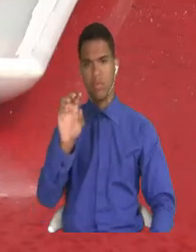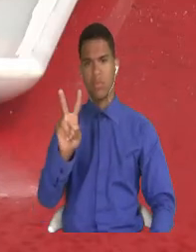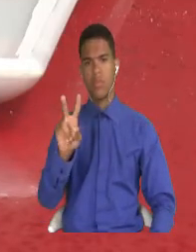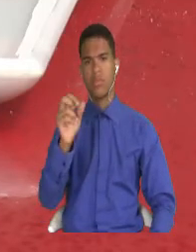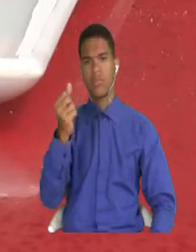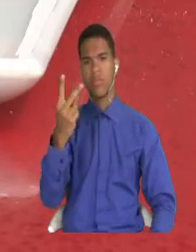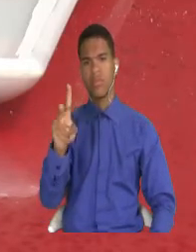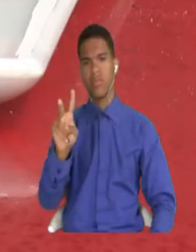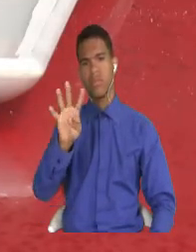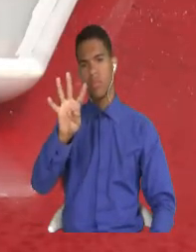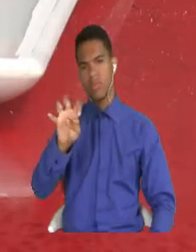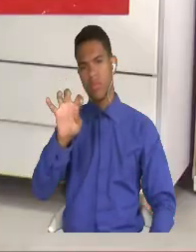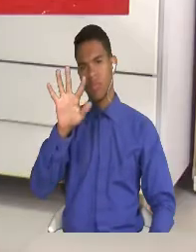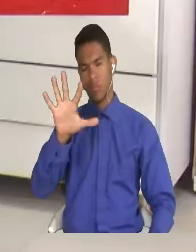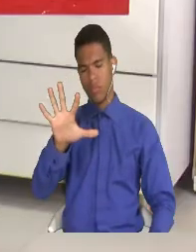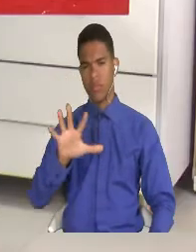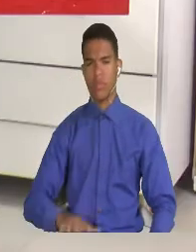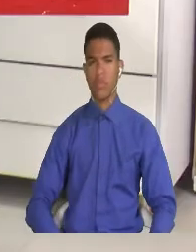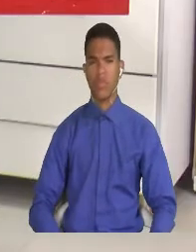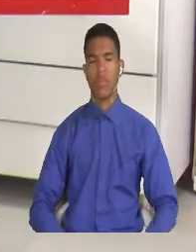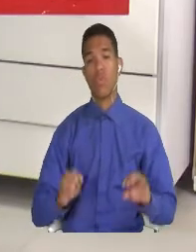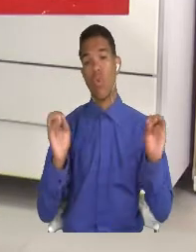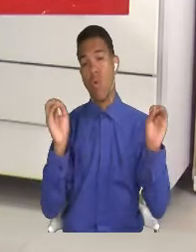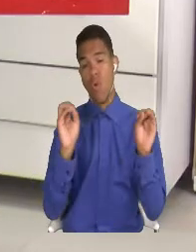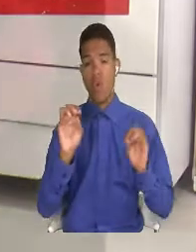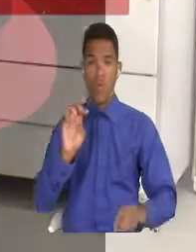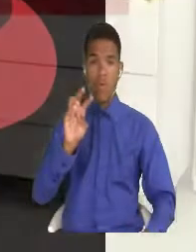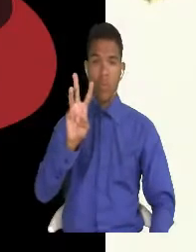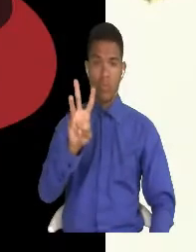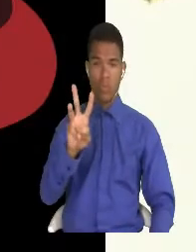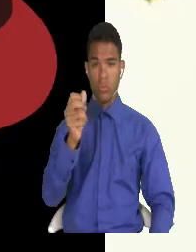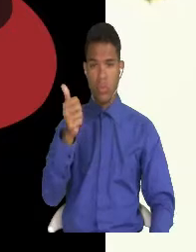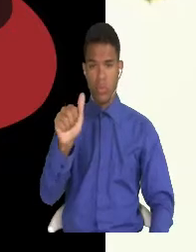602-1295, para que anoten ahí en casita. Ajá. O al